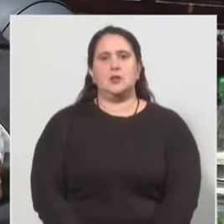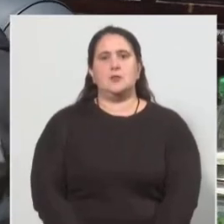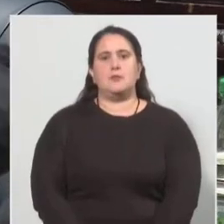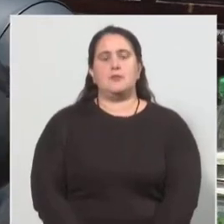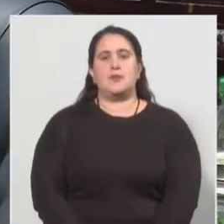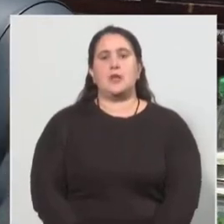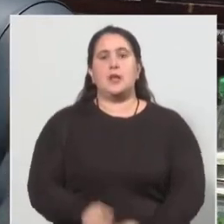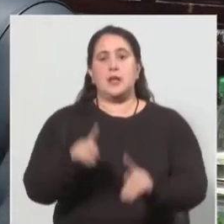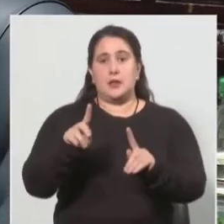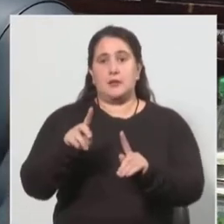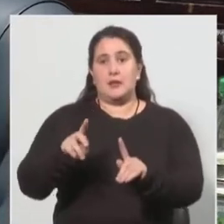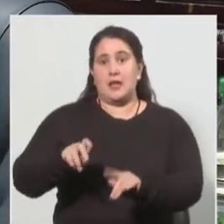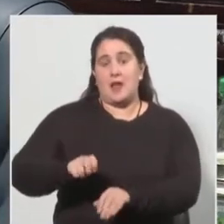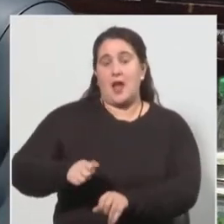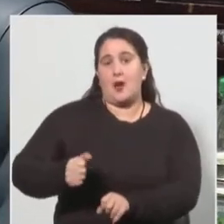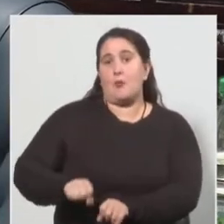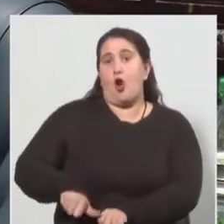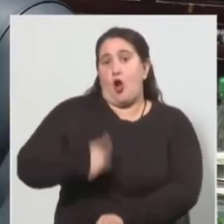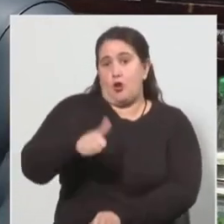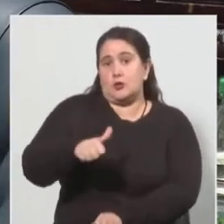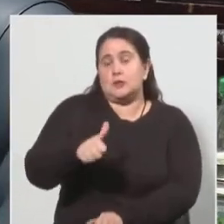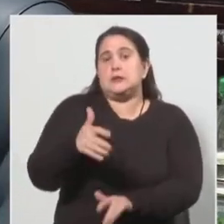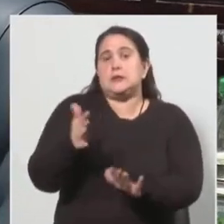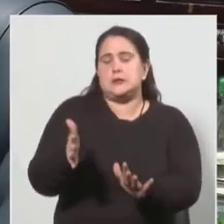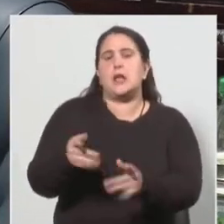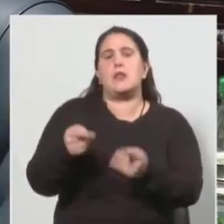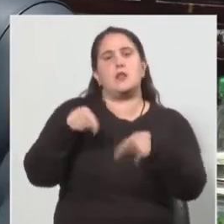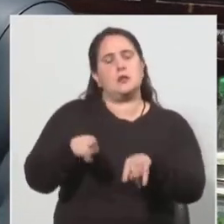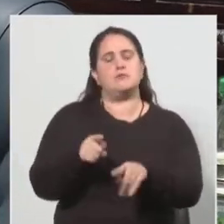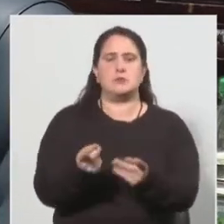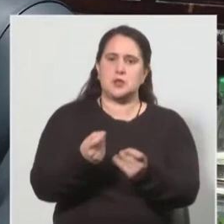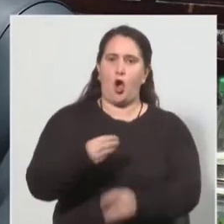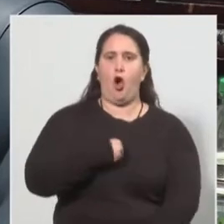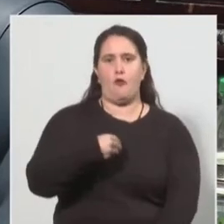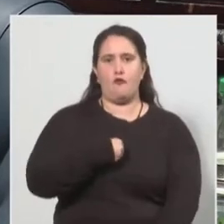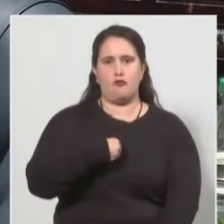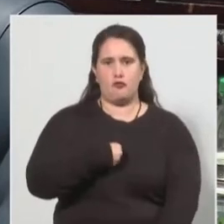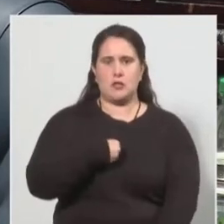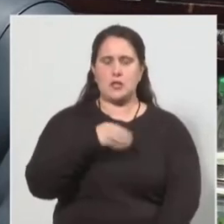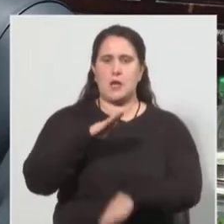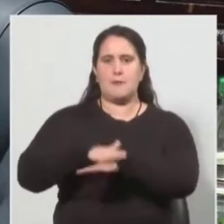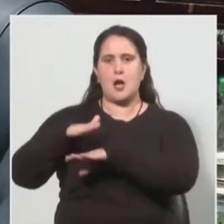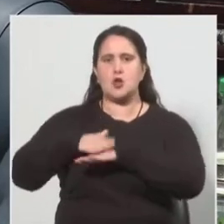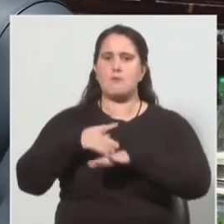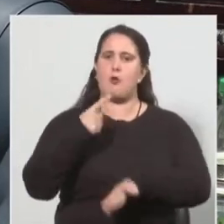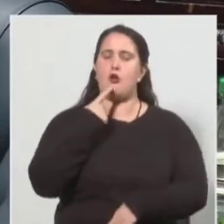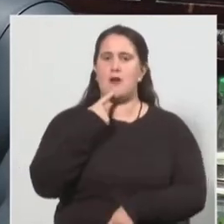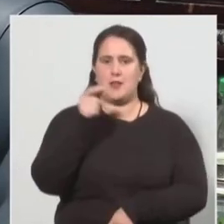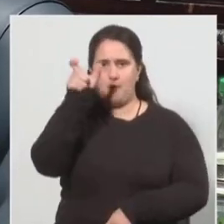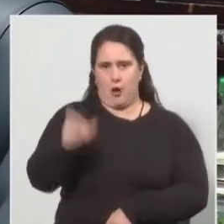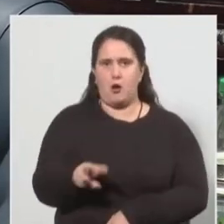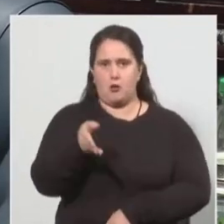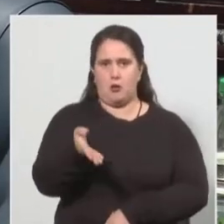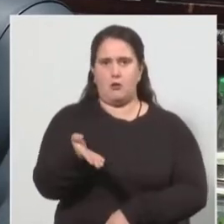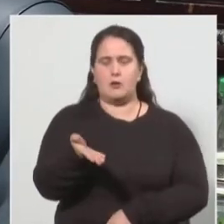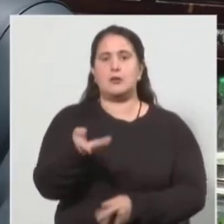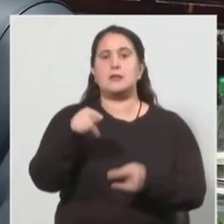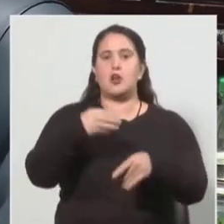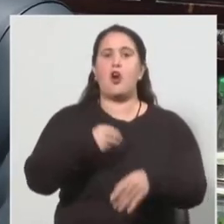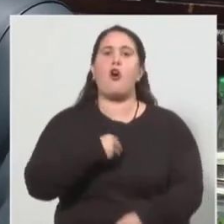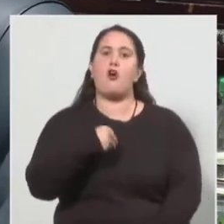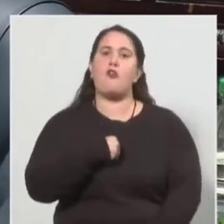Y que el éxito en esta empresa requiere de la confianza entre responsables políticos, de